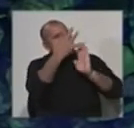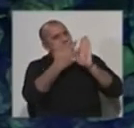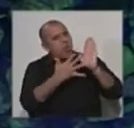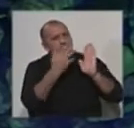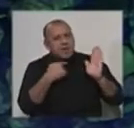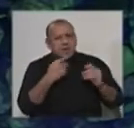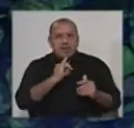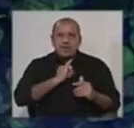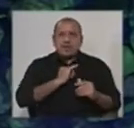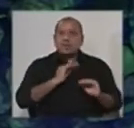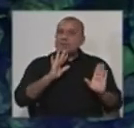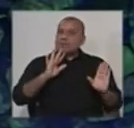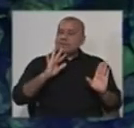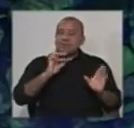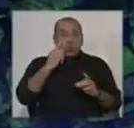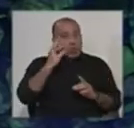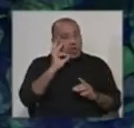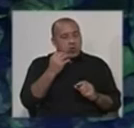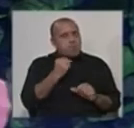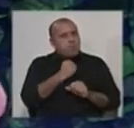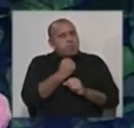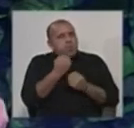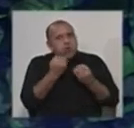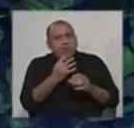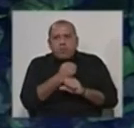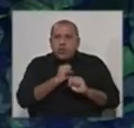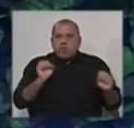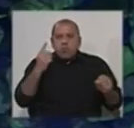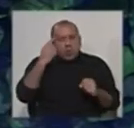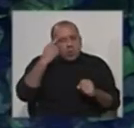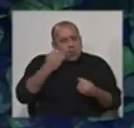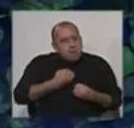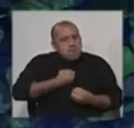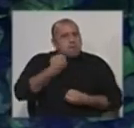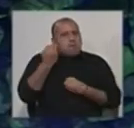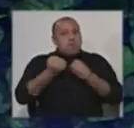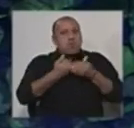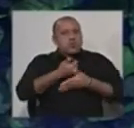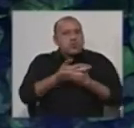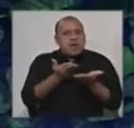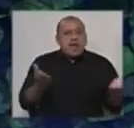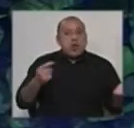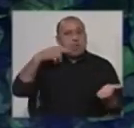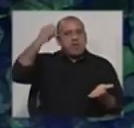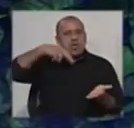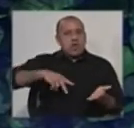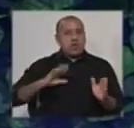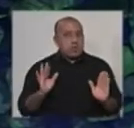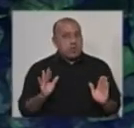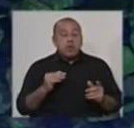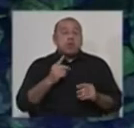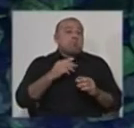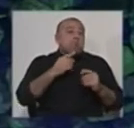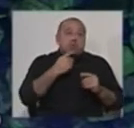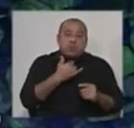lugar peor cuando en realidad repito es una gran hipocresía entre otras cosas los uruguayos y uruguayas salimos como migrantes sea por razones